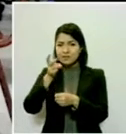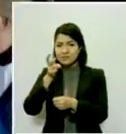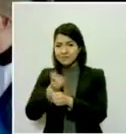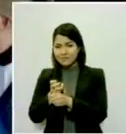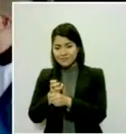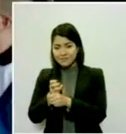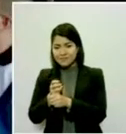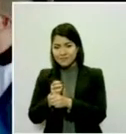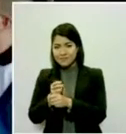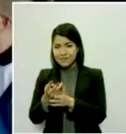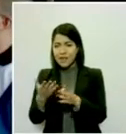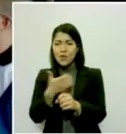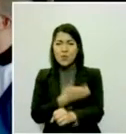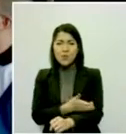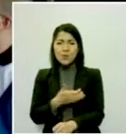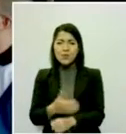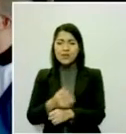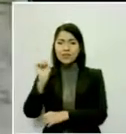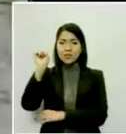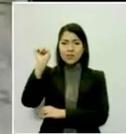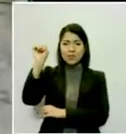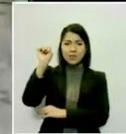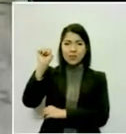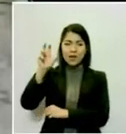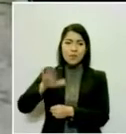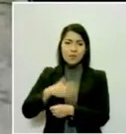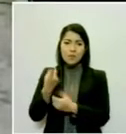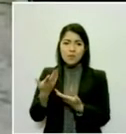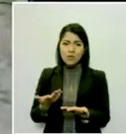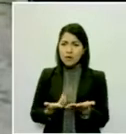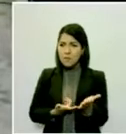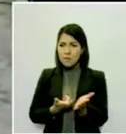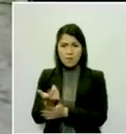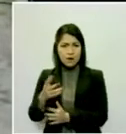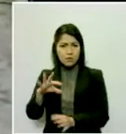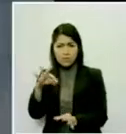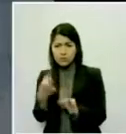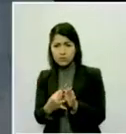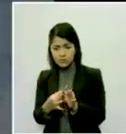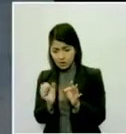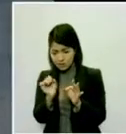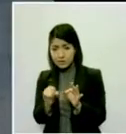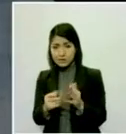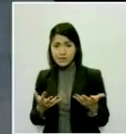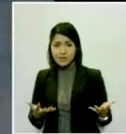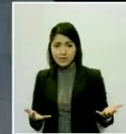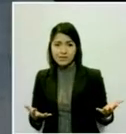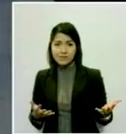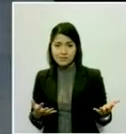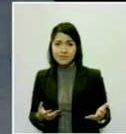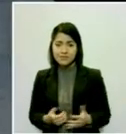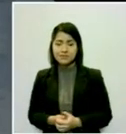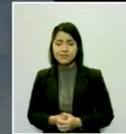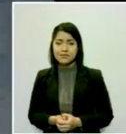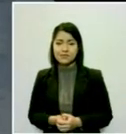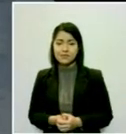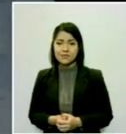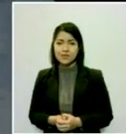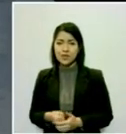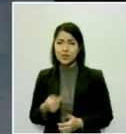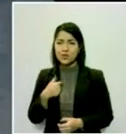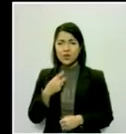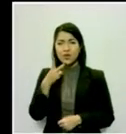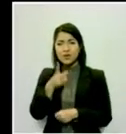a estos compañeros porque su quincena llega de manera puntual, ordenada, y pues